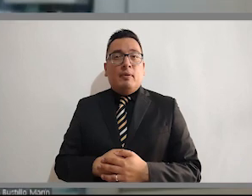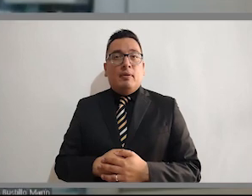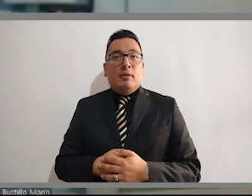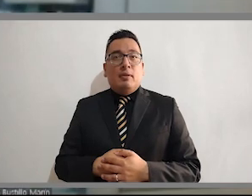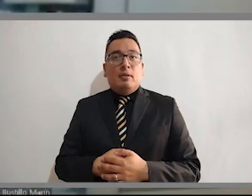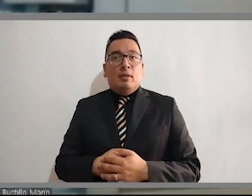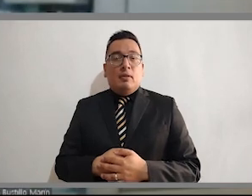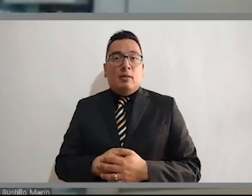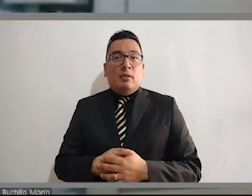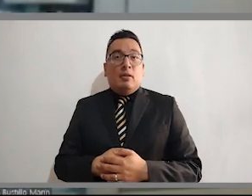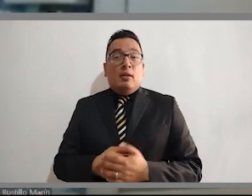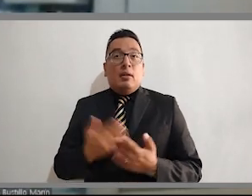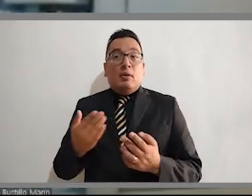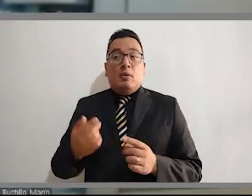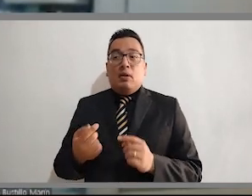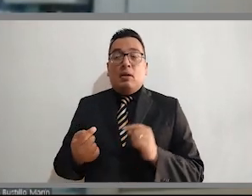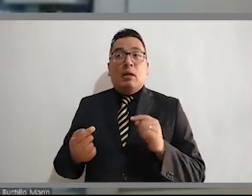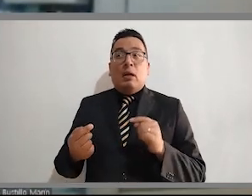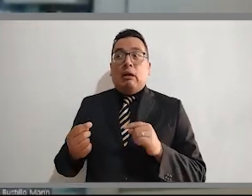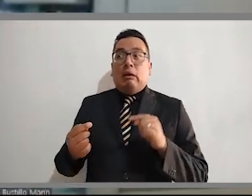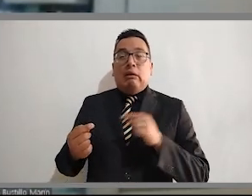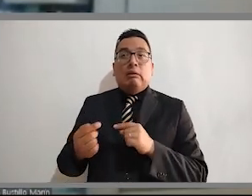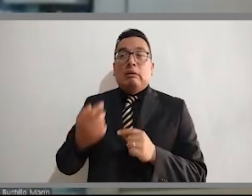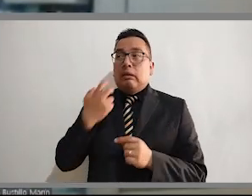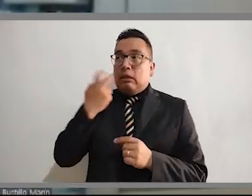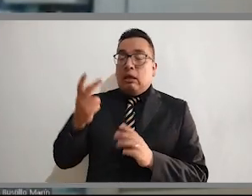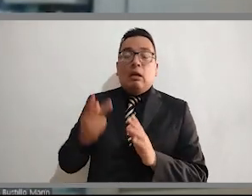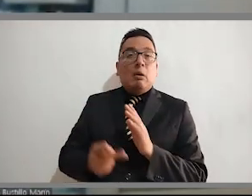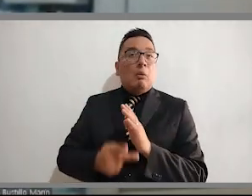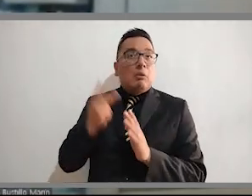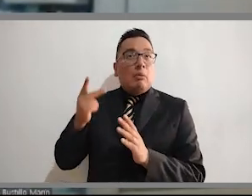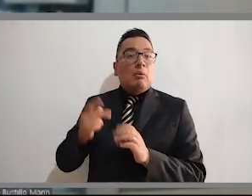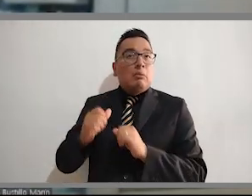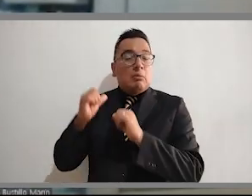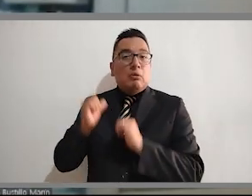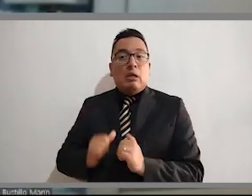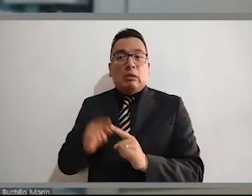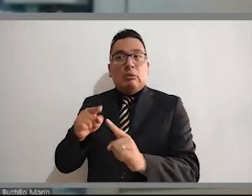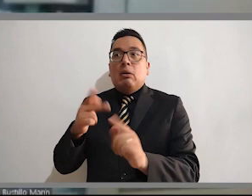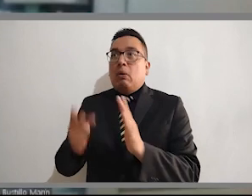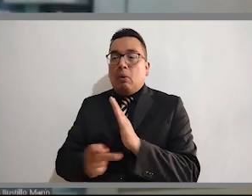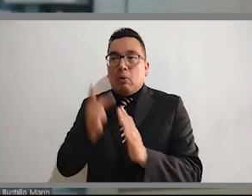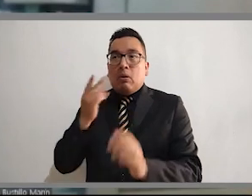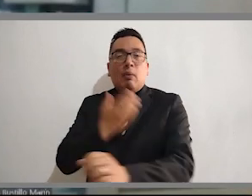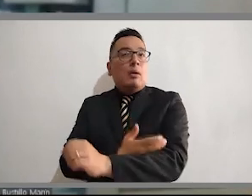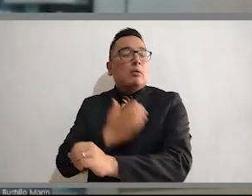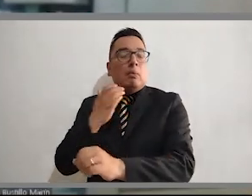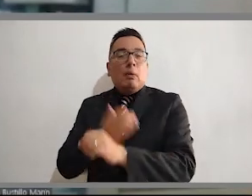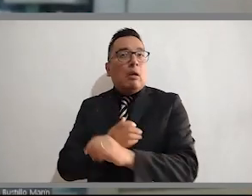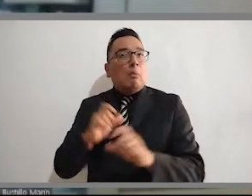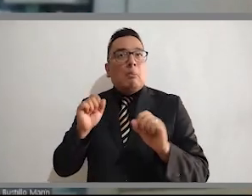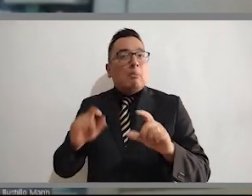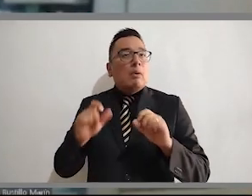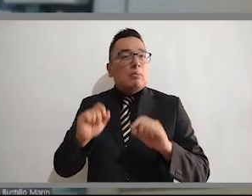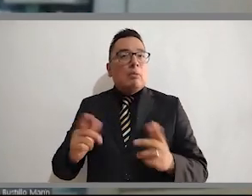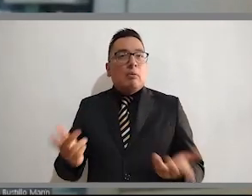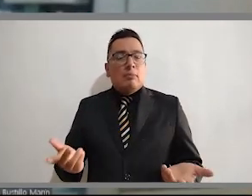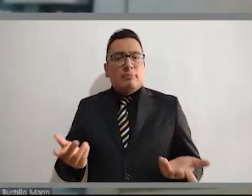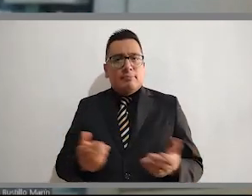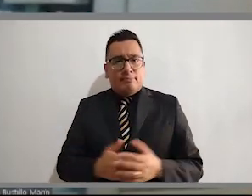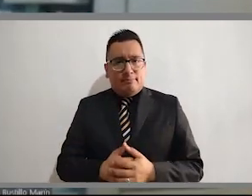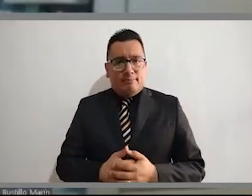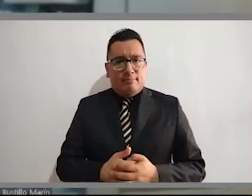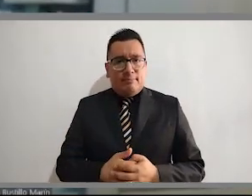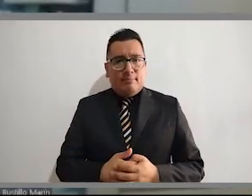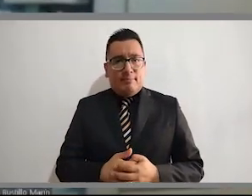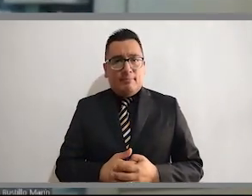elección popular y este se quiere reelegir y vuelve a ser su compañero en el mismo órgano jurisdiccional,